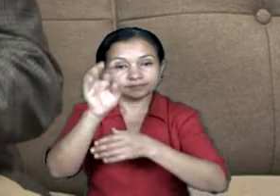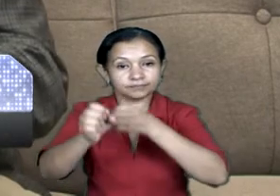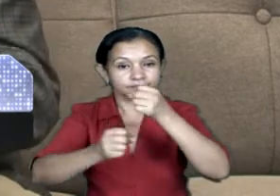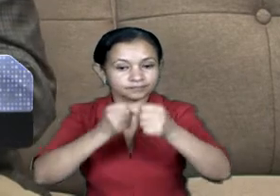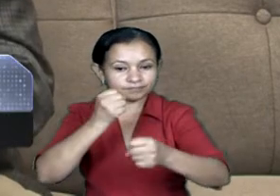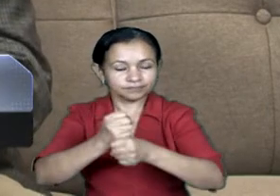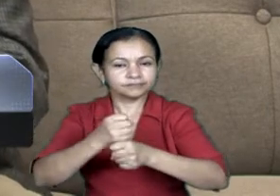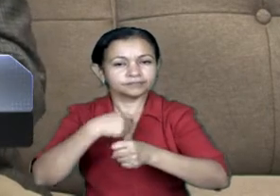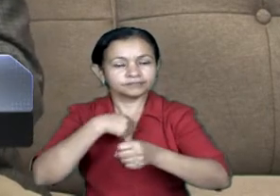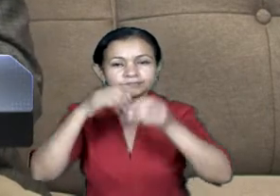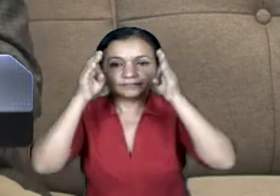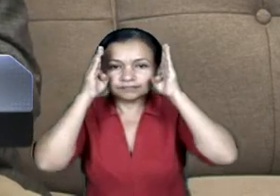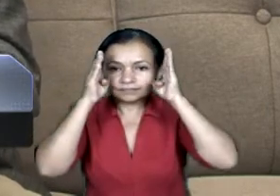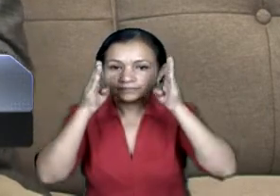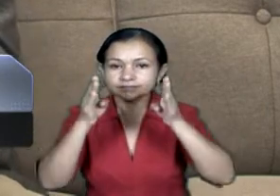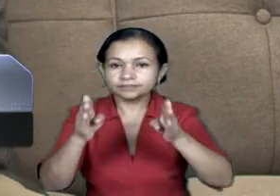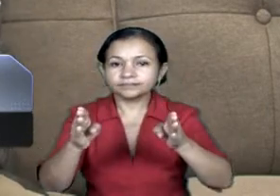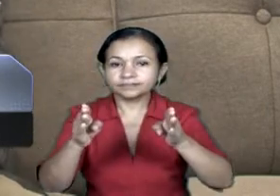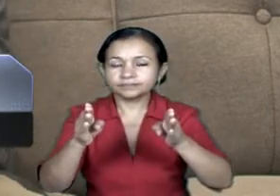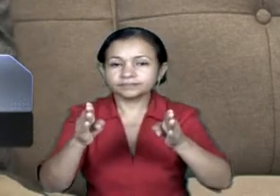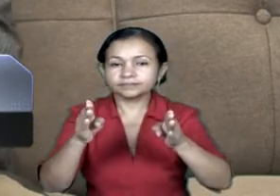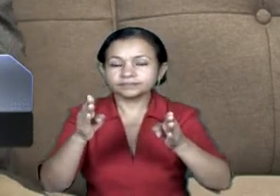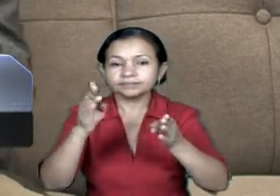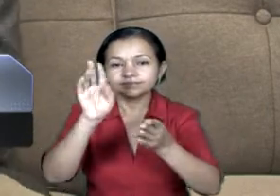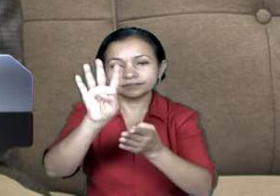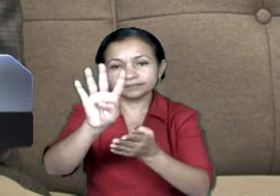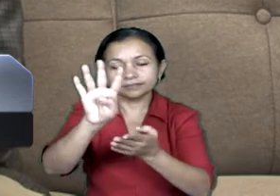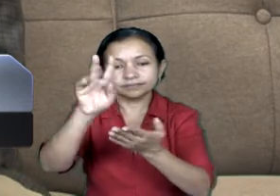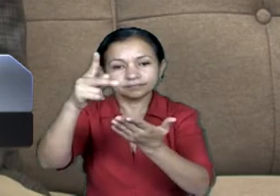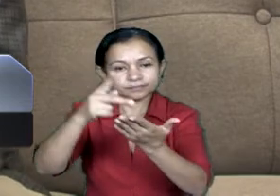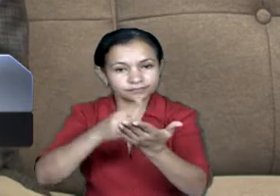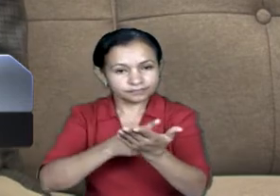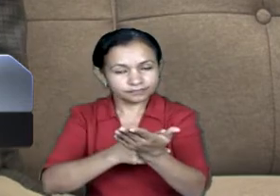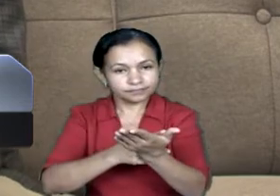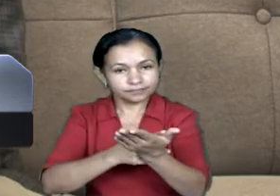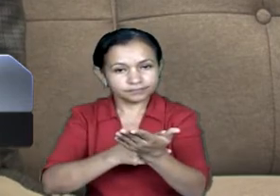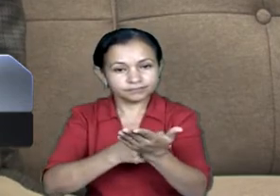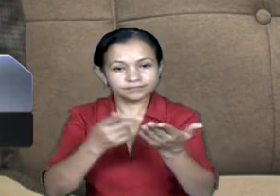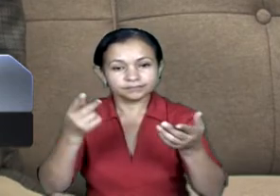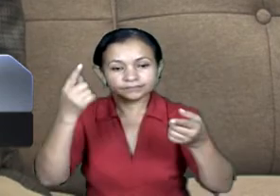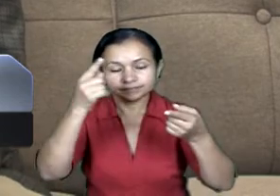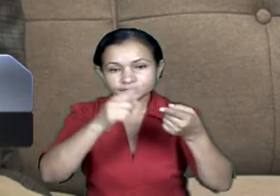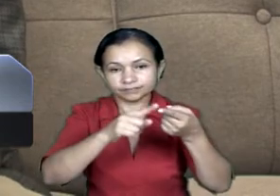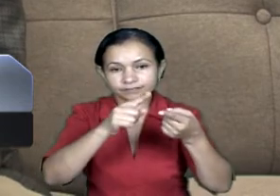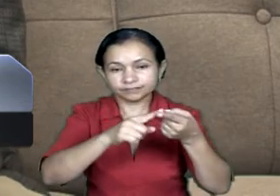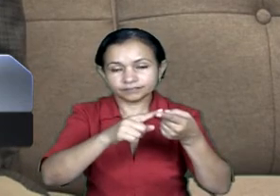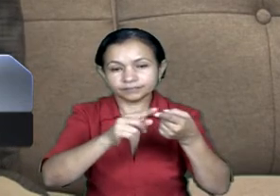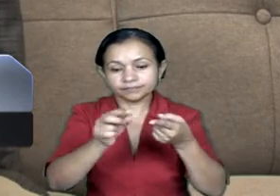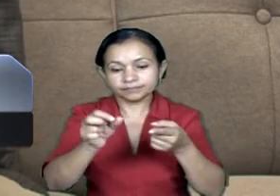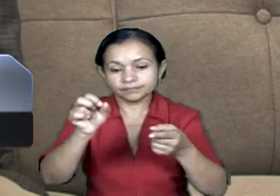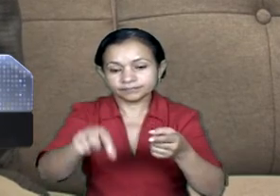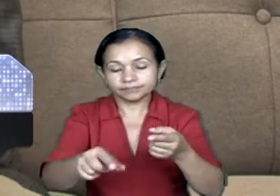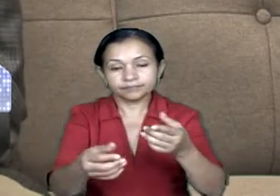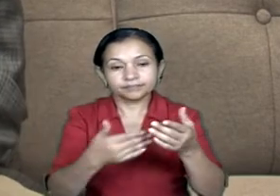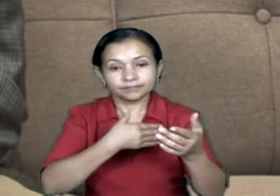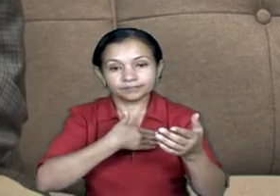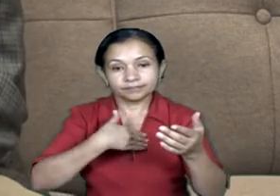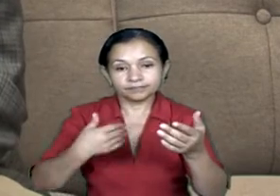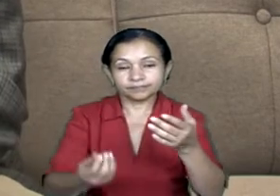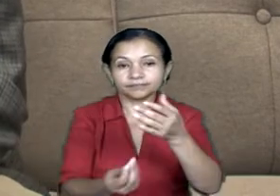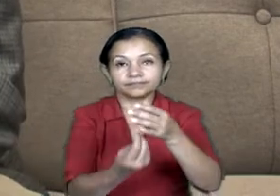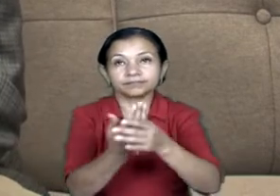el enfoque, ¿no?, en 4 proyectos, como proyecto de semillas mejoradas,